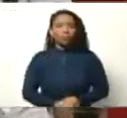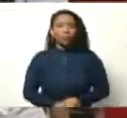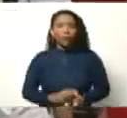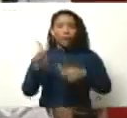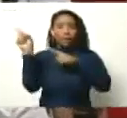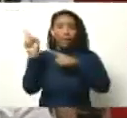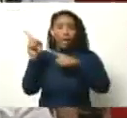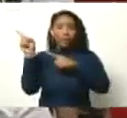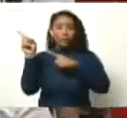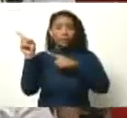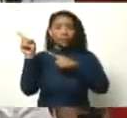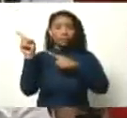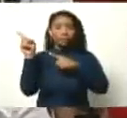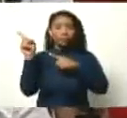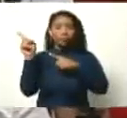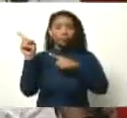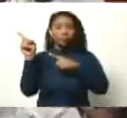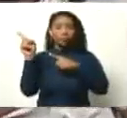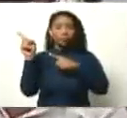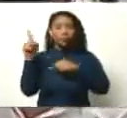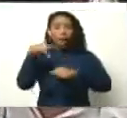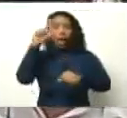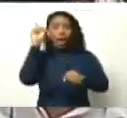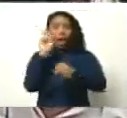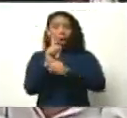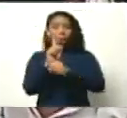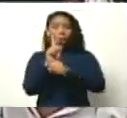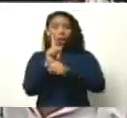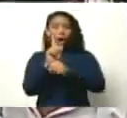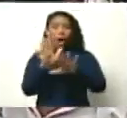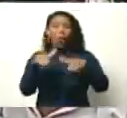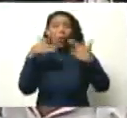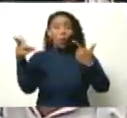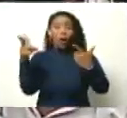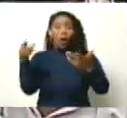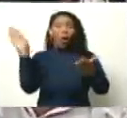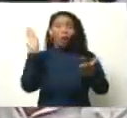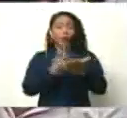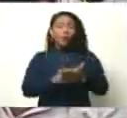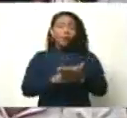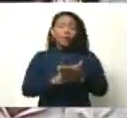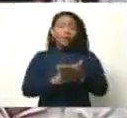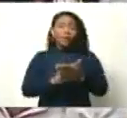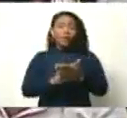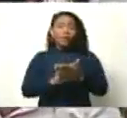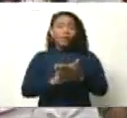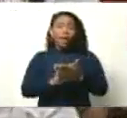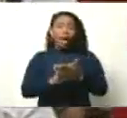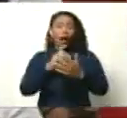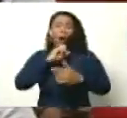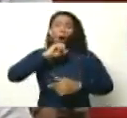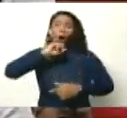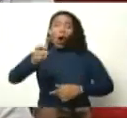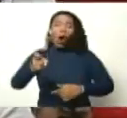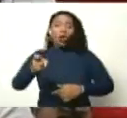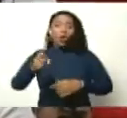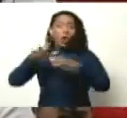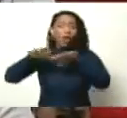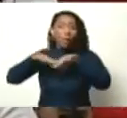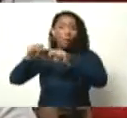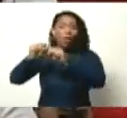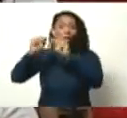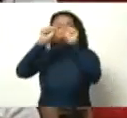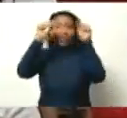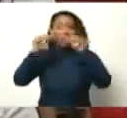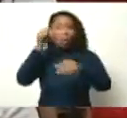es el único delito por el cual se vuelca sobre Alex el odio de las hienas del sistema